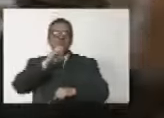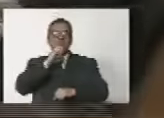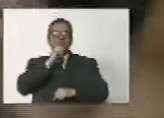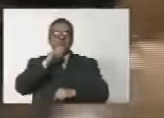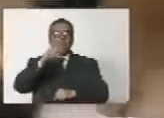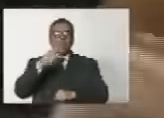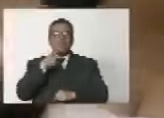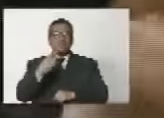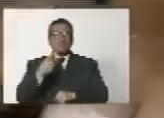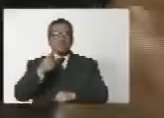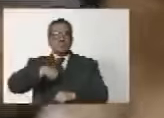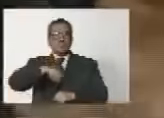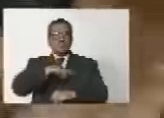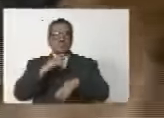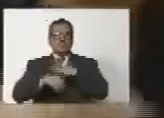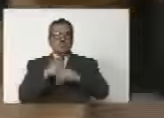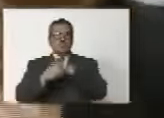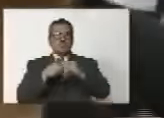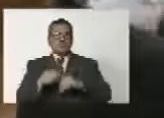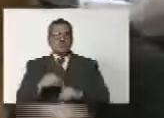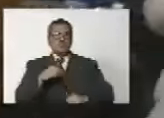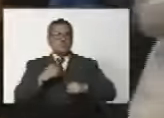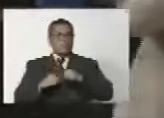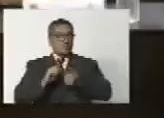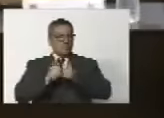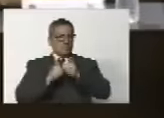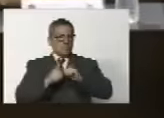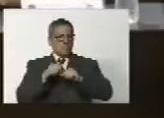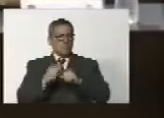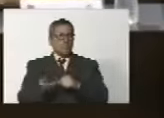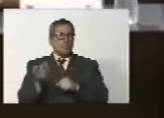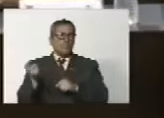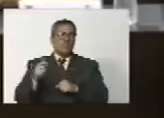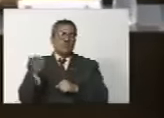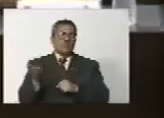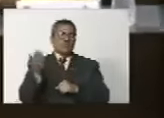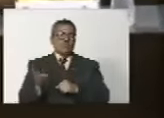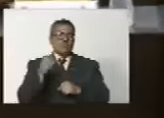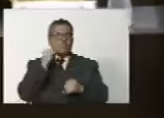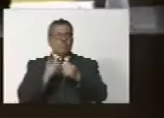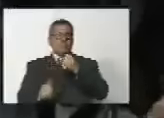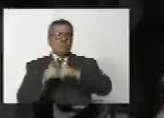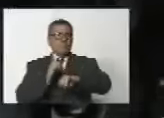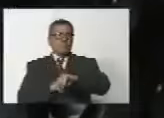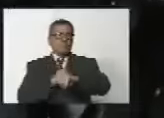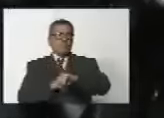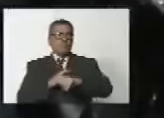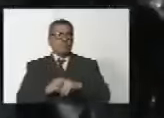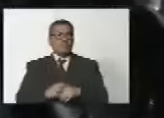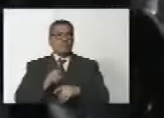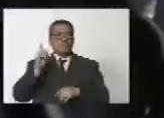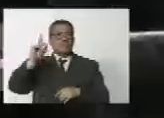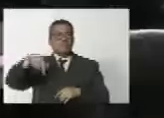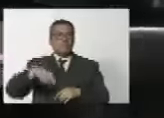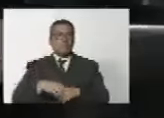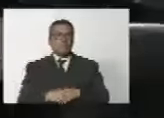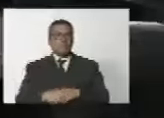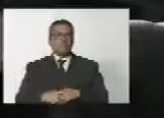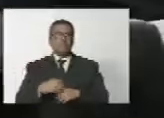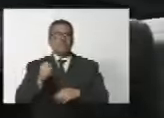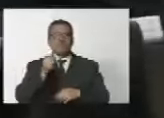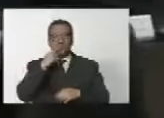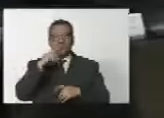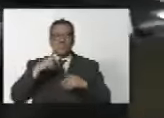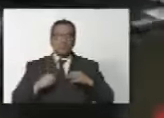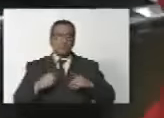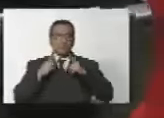como la hemos llamado, nuestra atleta más importante de los últimos tiempos. Y también es muy